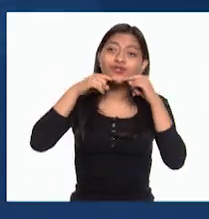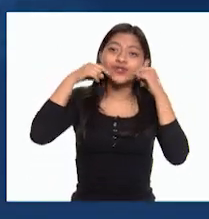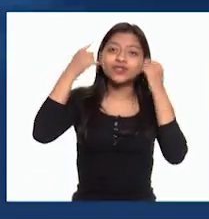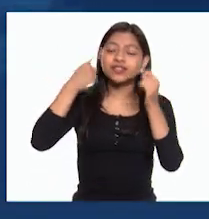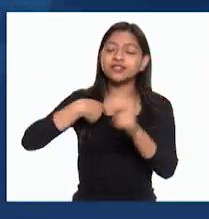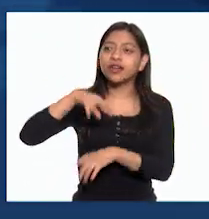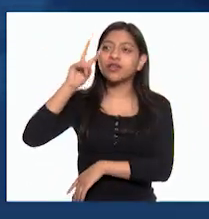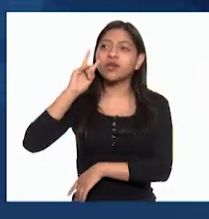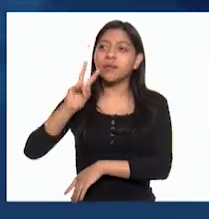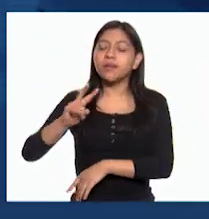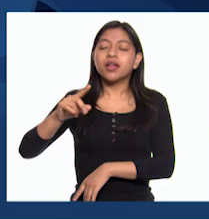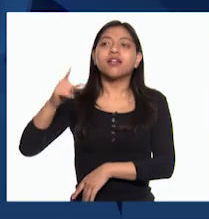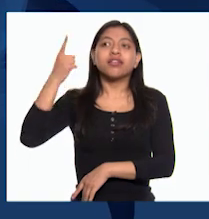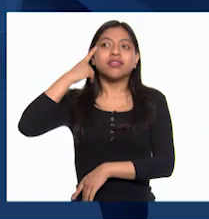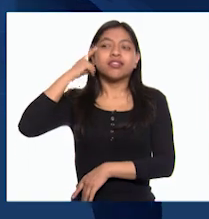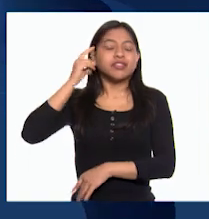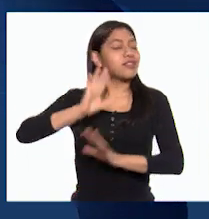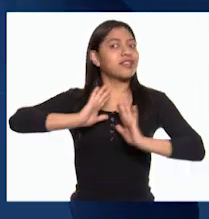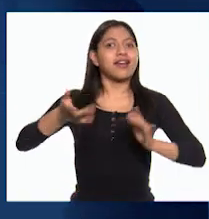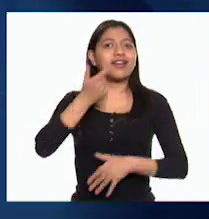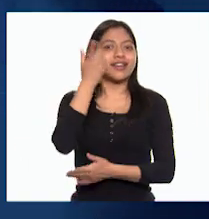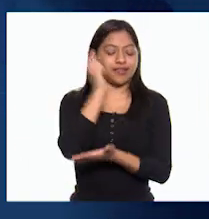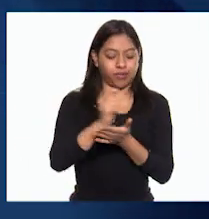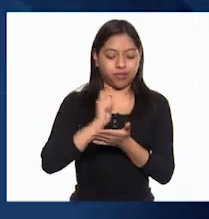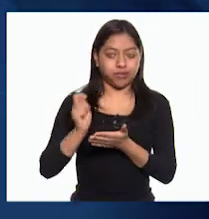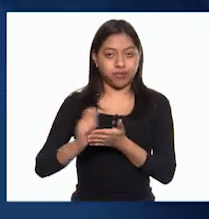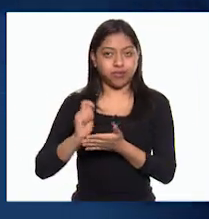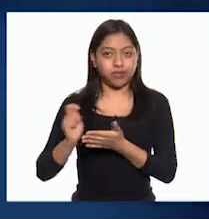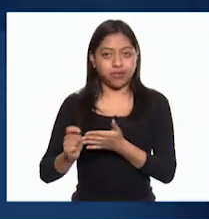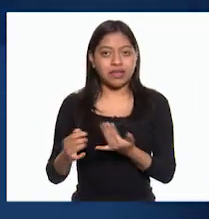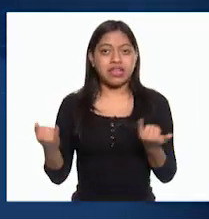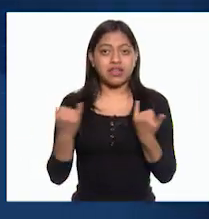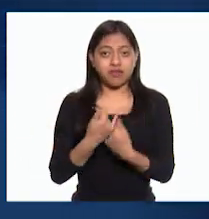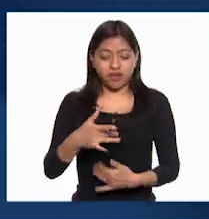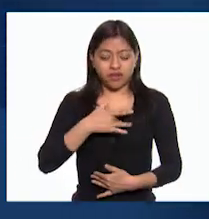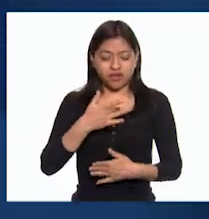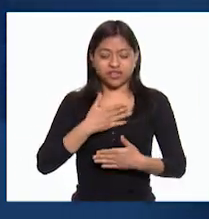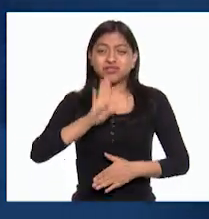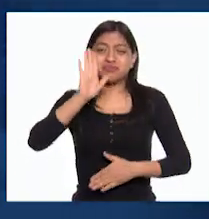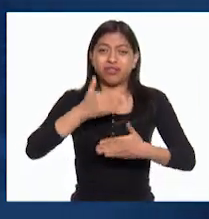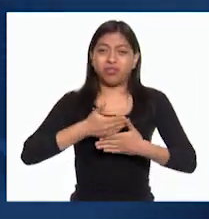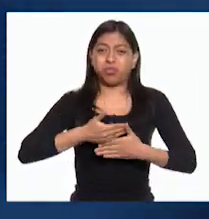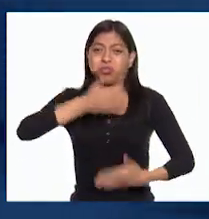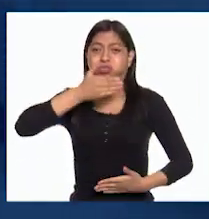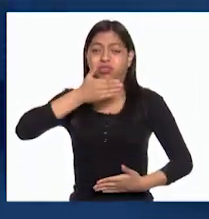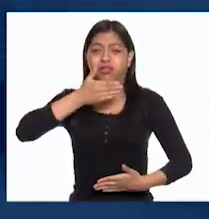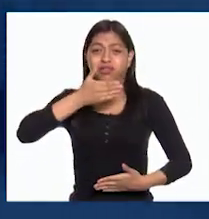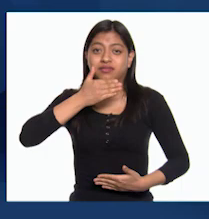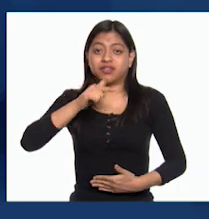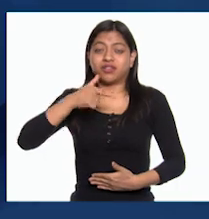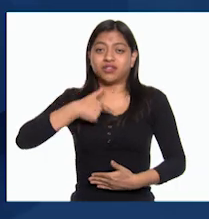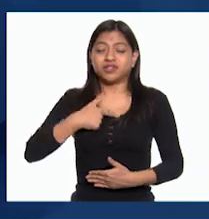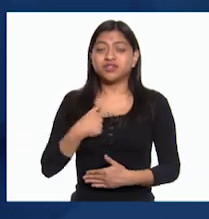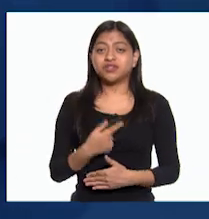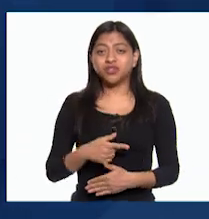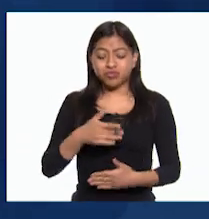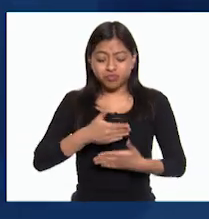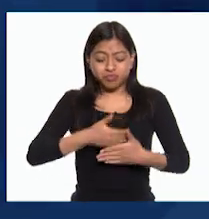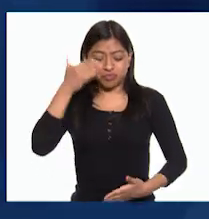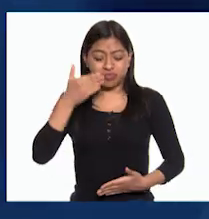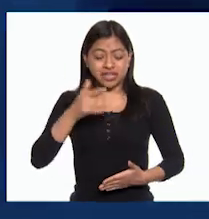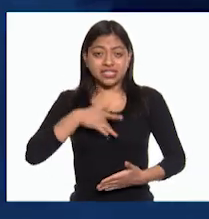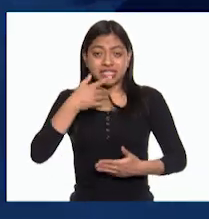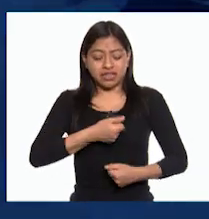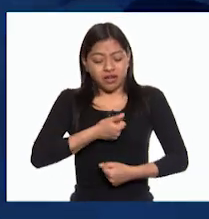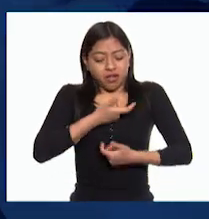perforan como un rayo mi bosque de palabras, el aturdido muro maniatado, y pueblan con un grito silencioso la no